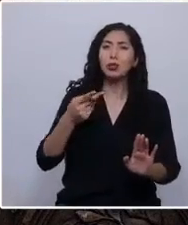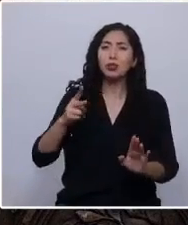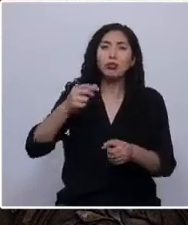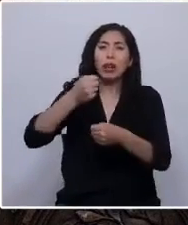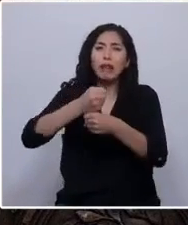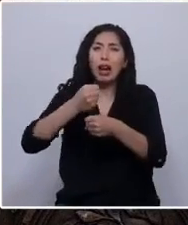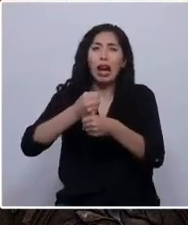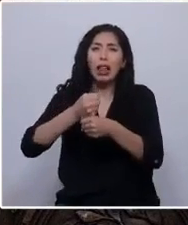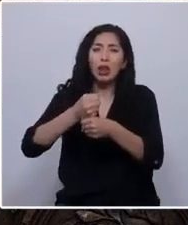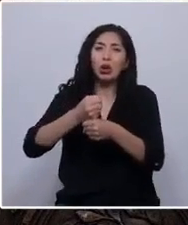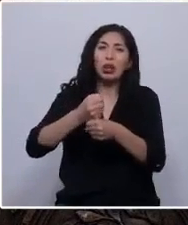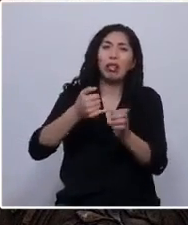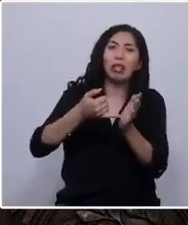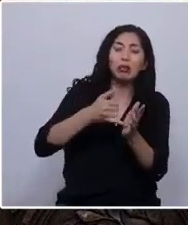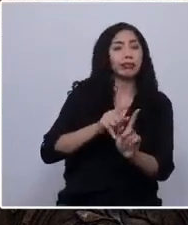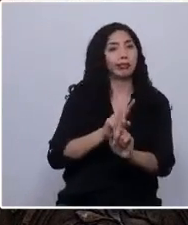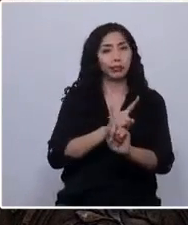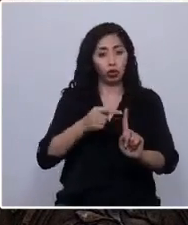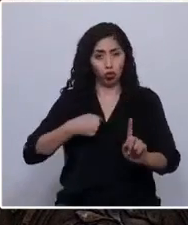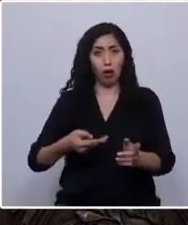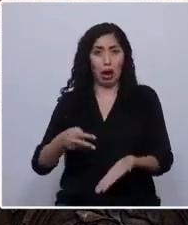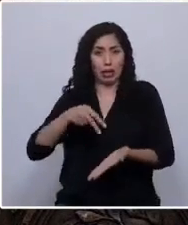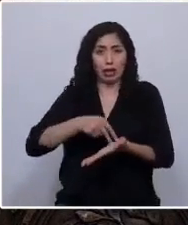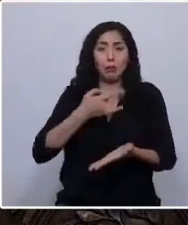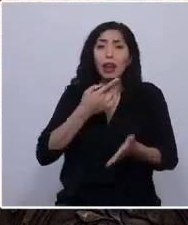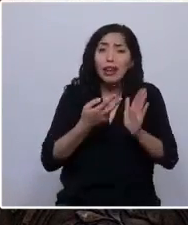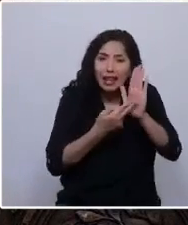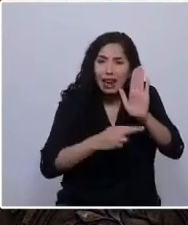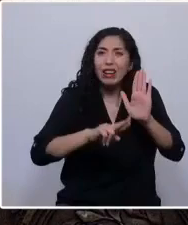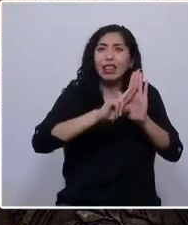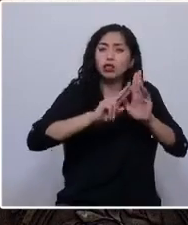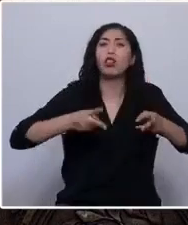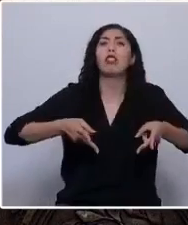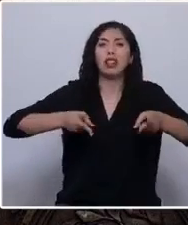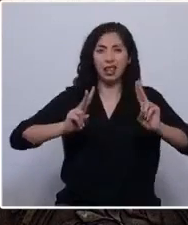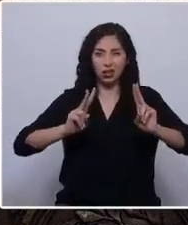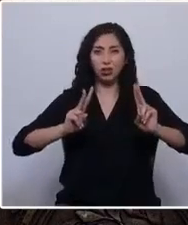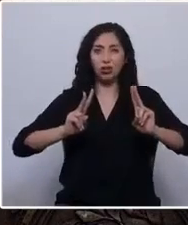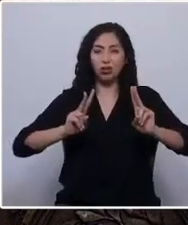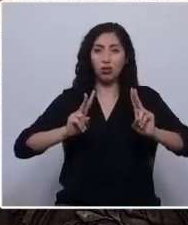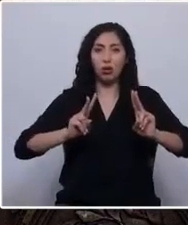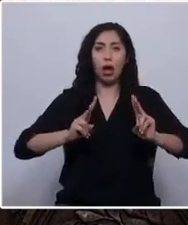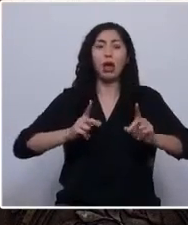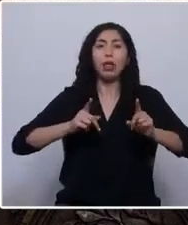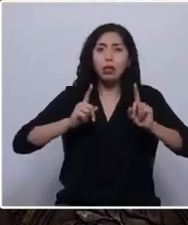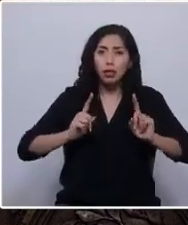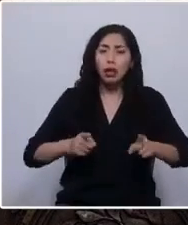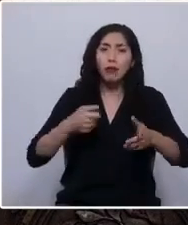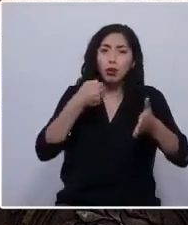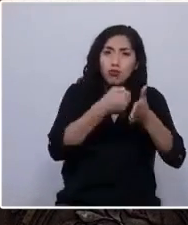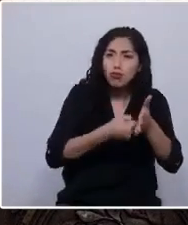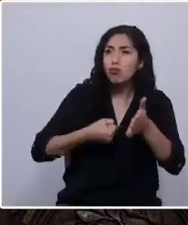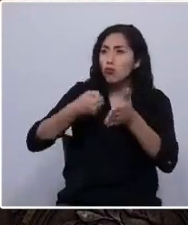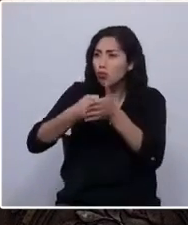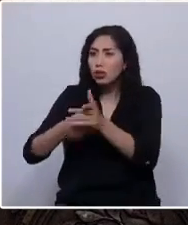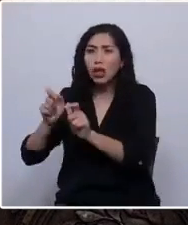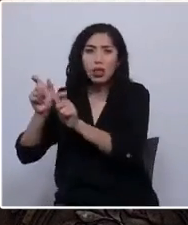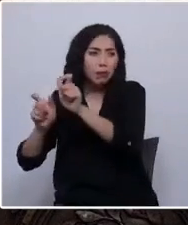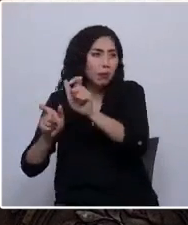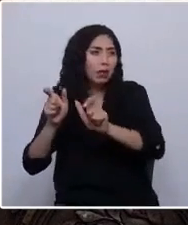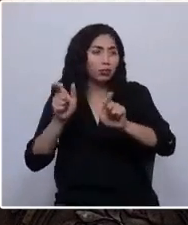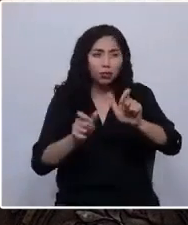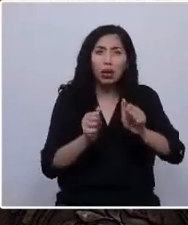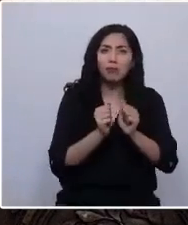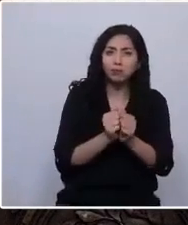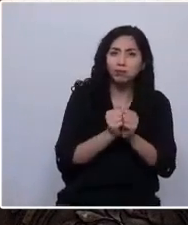aquí por la rehabilitación como un derecho. Estoy para que se consagren los derechos de luchas compañeras y sentidas, como lo